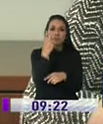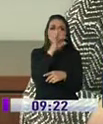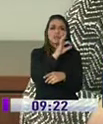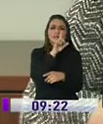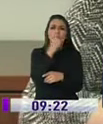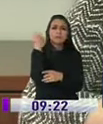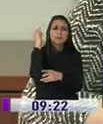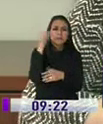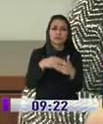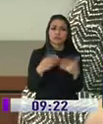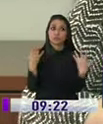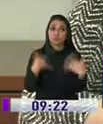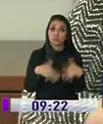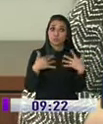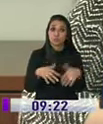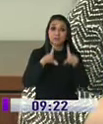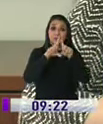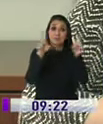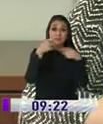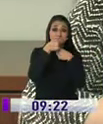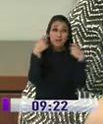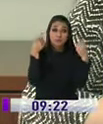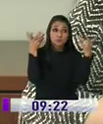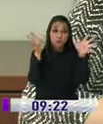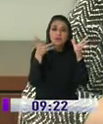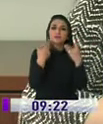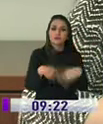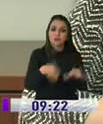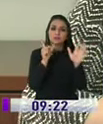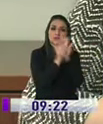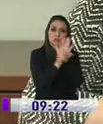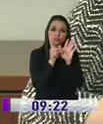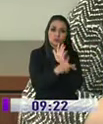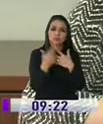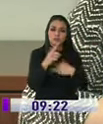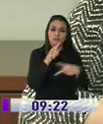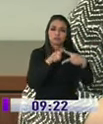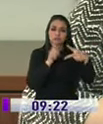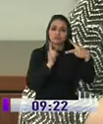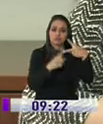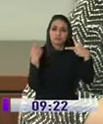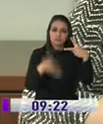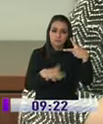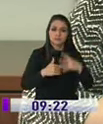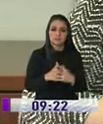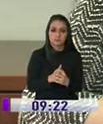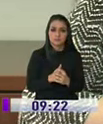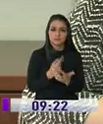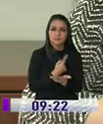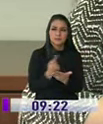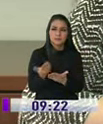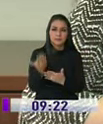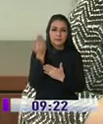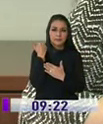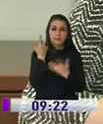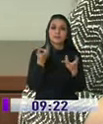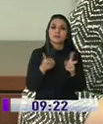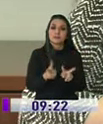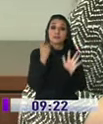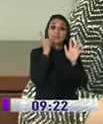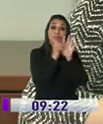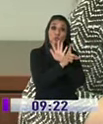millones de dólares. Las empresas fantasmas ya también fueron puestas las denuncias respectivamente. En la semana pasada igual fueron puestas